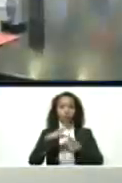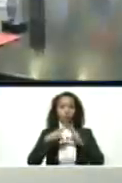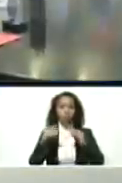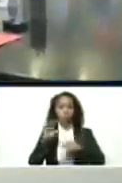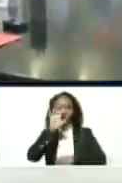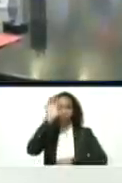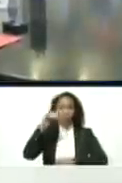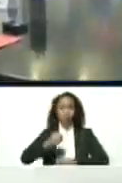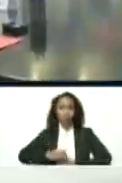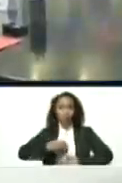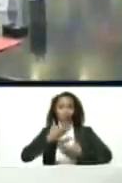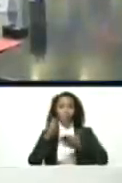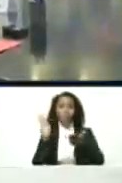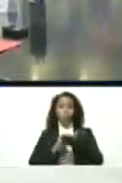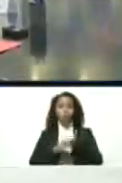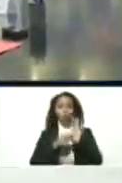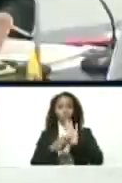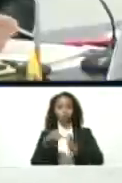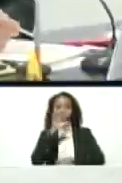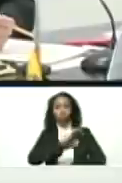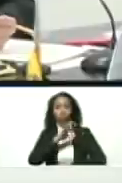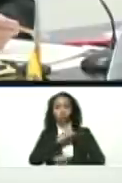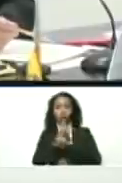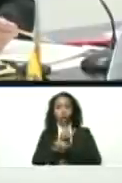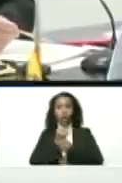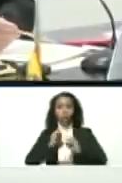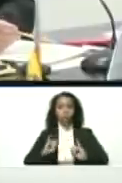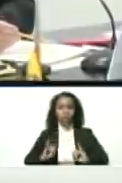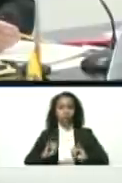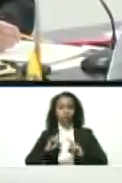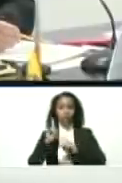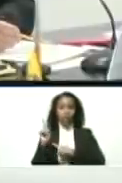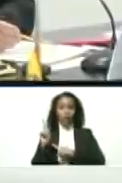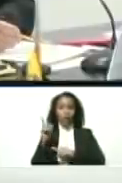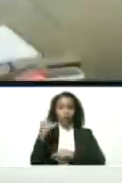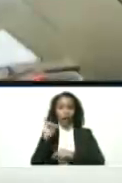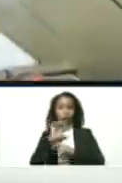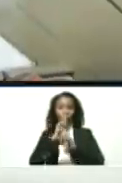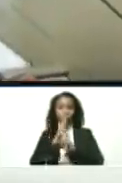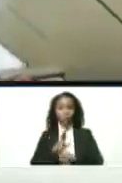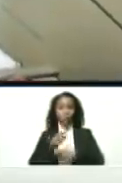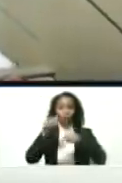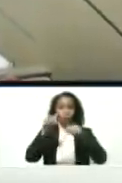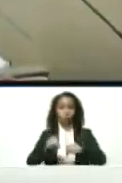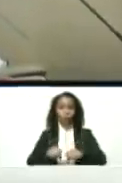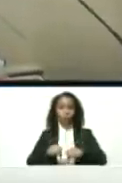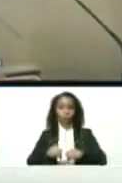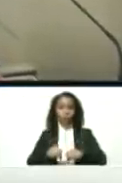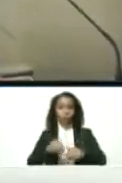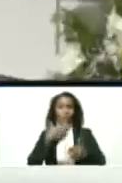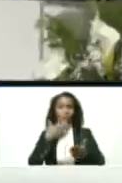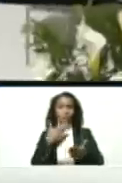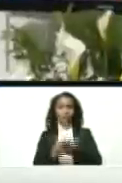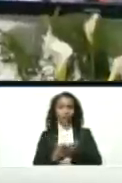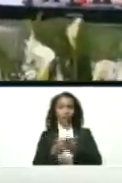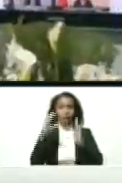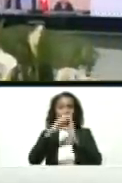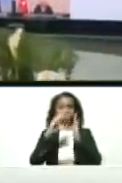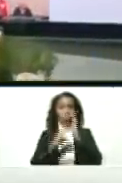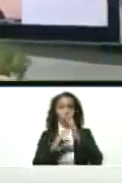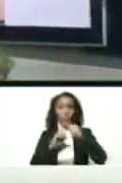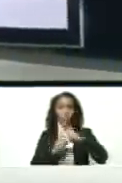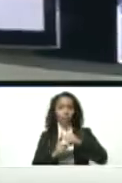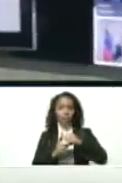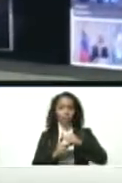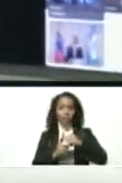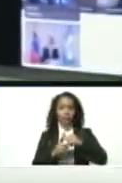nuestra posición de manera soberana, independiente, y ahí están los resultados. Hoy, gracias a la OPEP Plus,